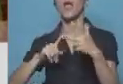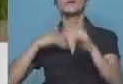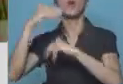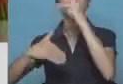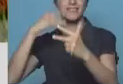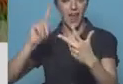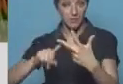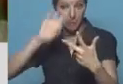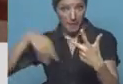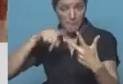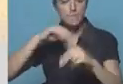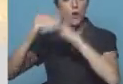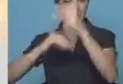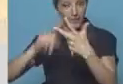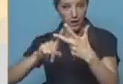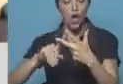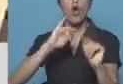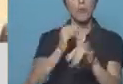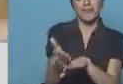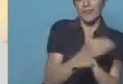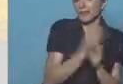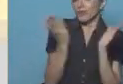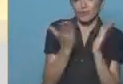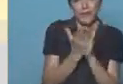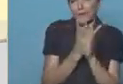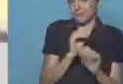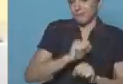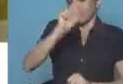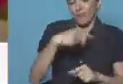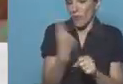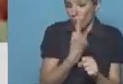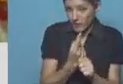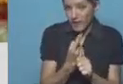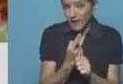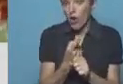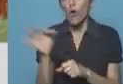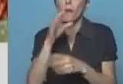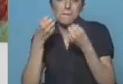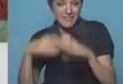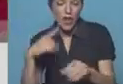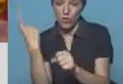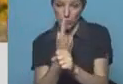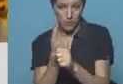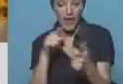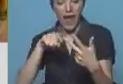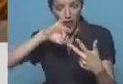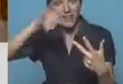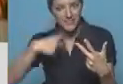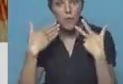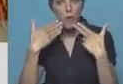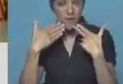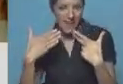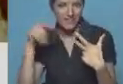a que pibes que no podían terminar su carrera o no podían empezarla, puedan hacerla. Los millones de netbooks que hoy tienen nuestros chicos